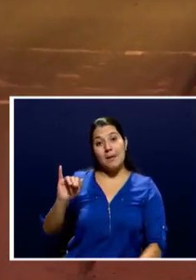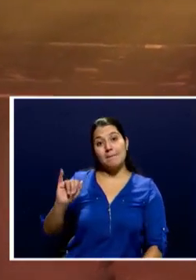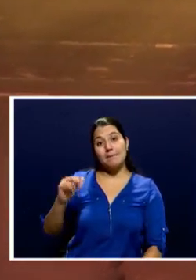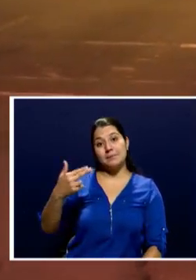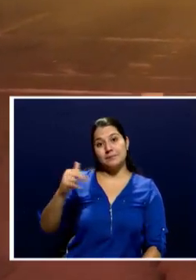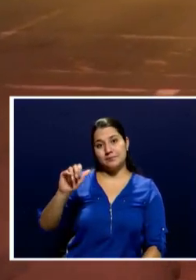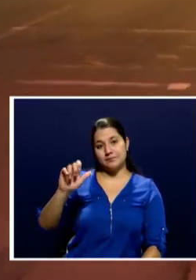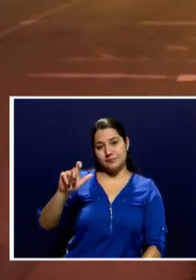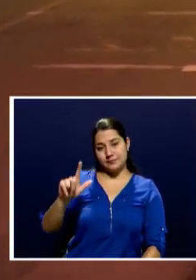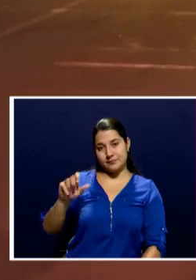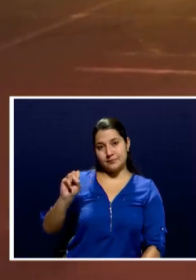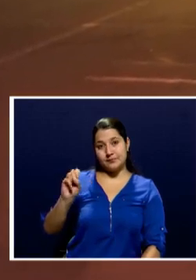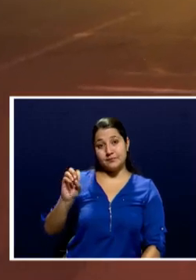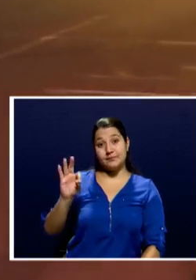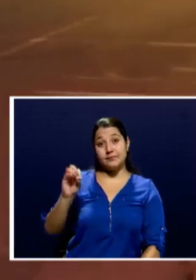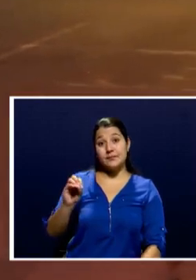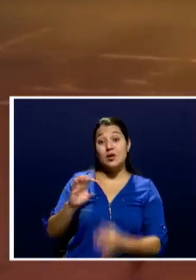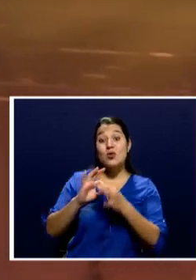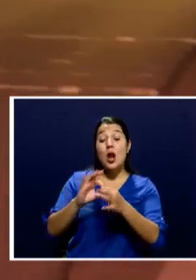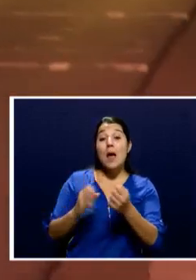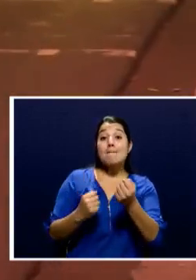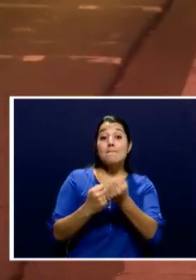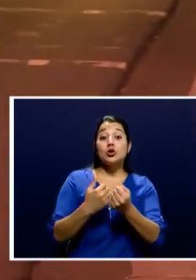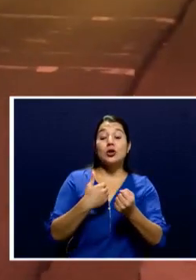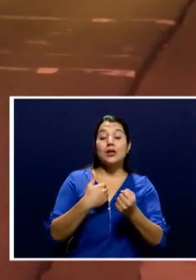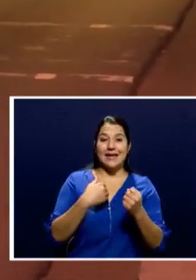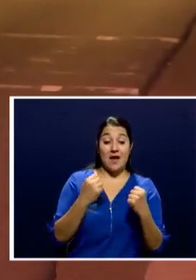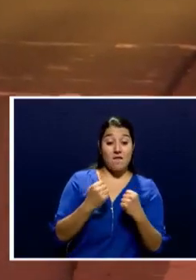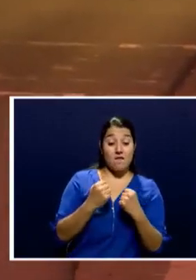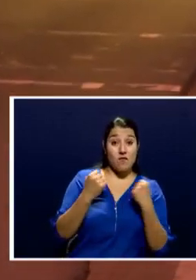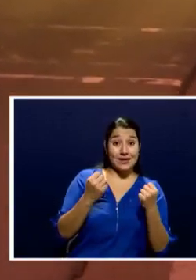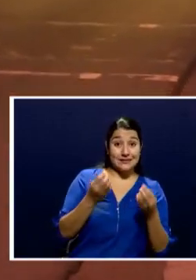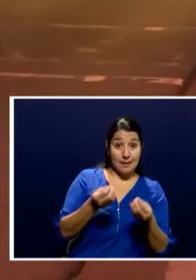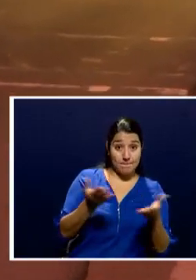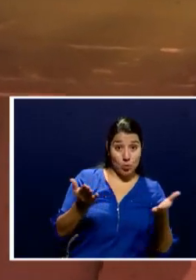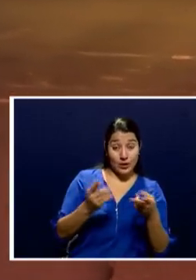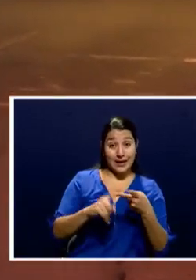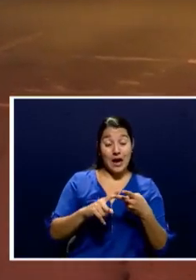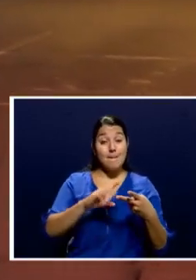el apoyo que van a tener tanto la Fuerza Pública, la Policía Municipal y la